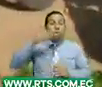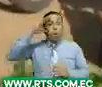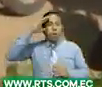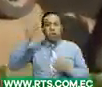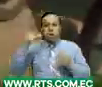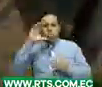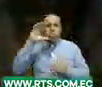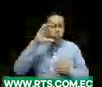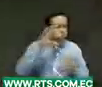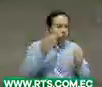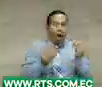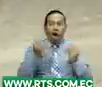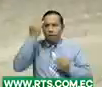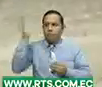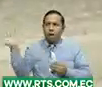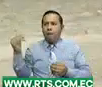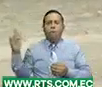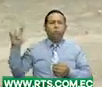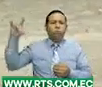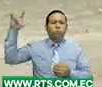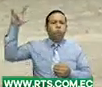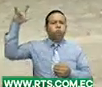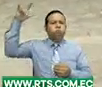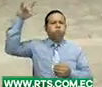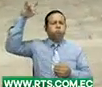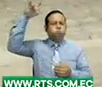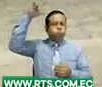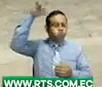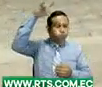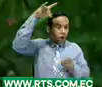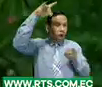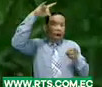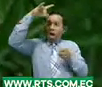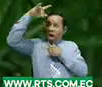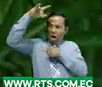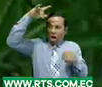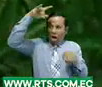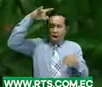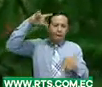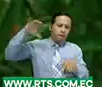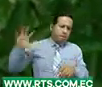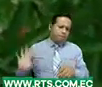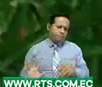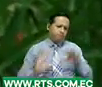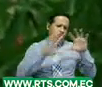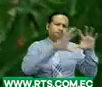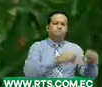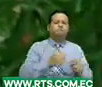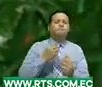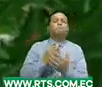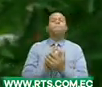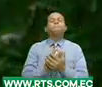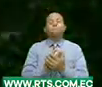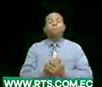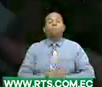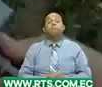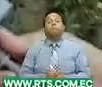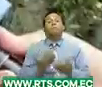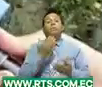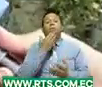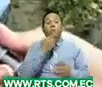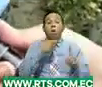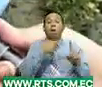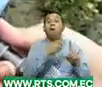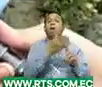Horas antes, el sujeto habría asesinado a balazos a Danilo M. en la ciudadela San Pedro, ahí mismo en la capital manabita. Las